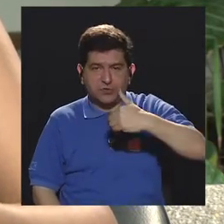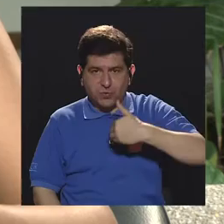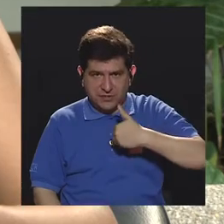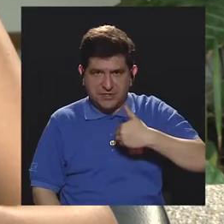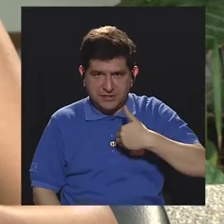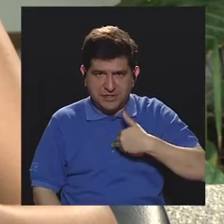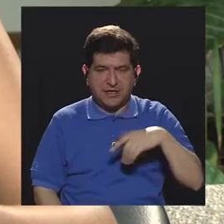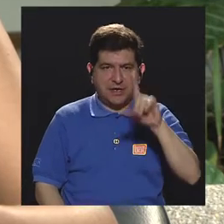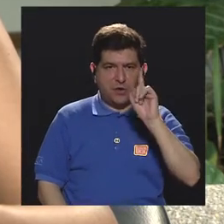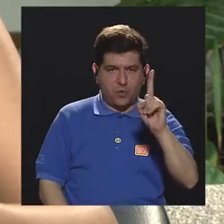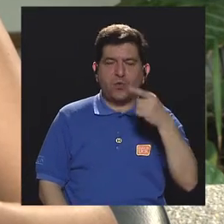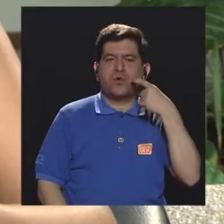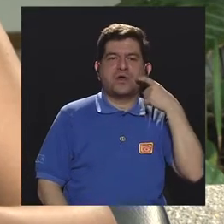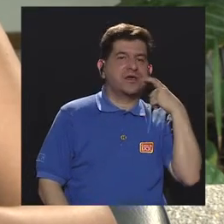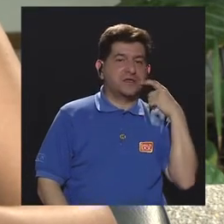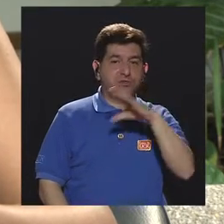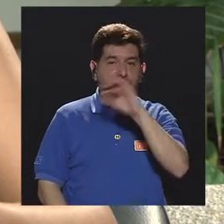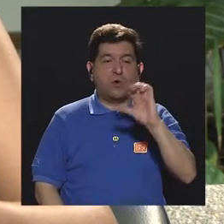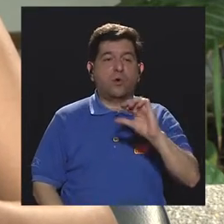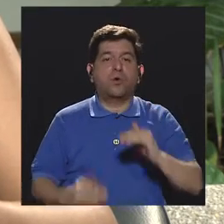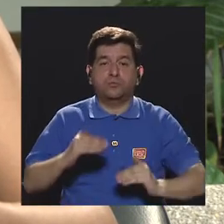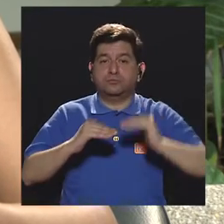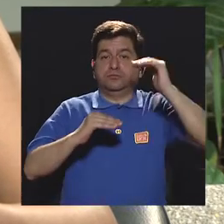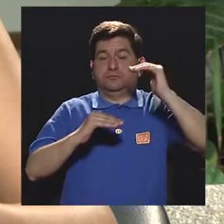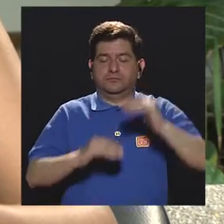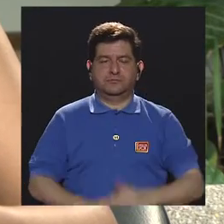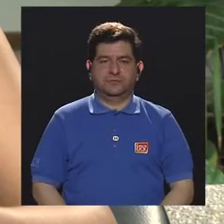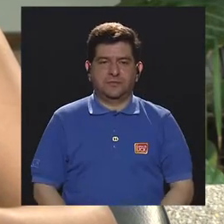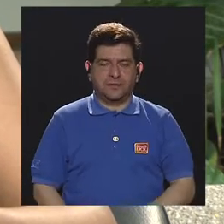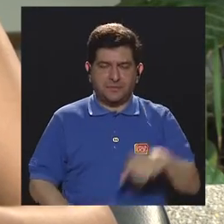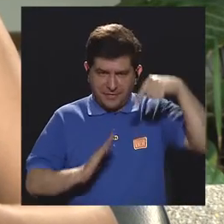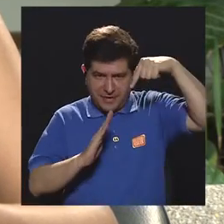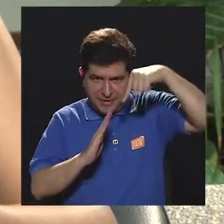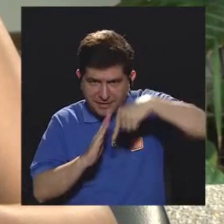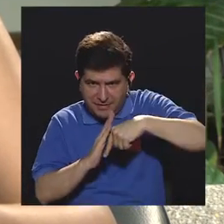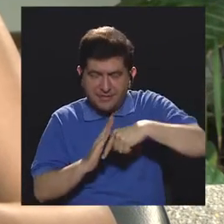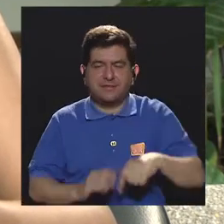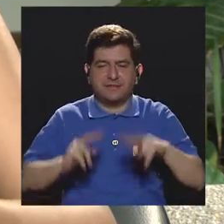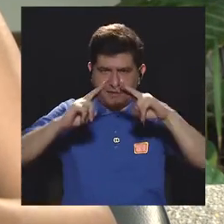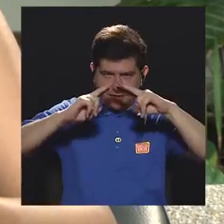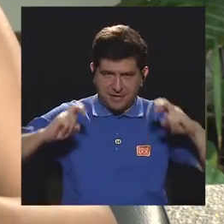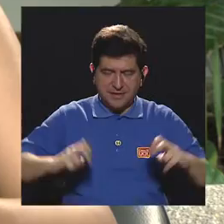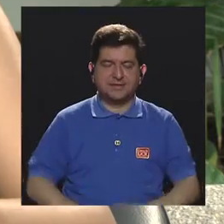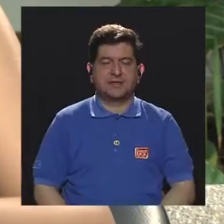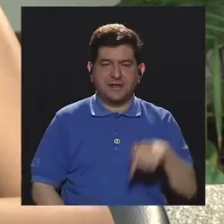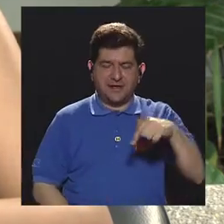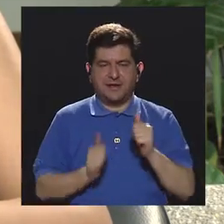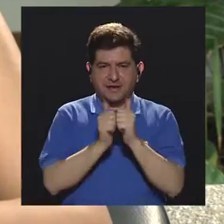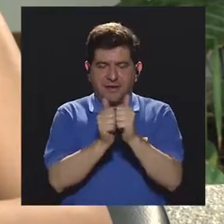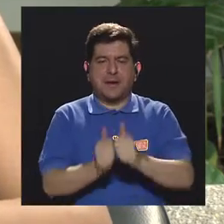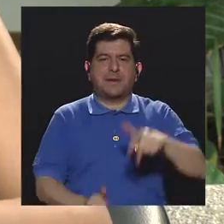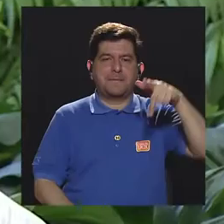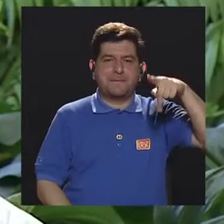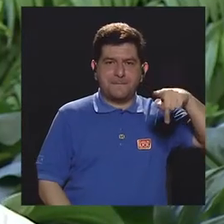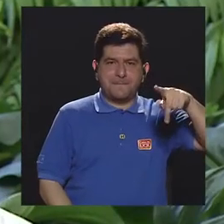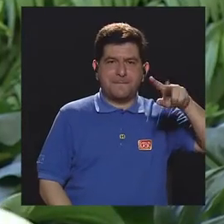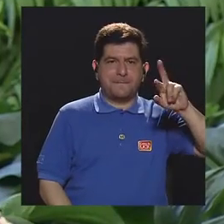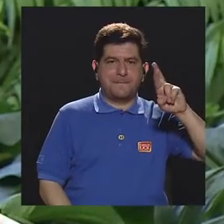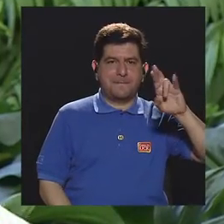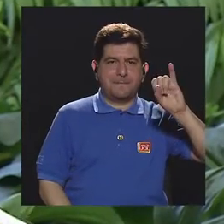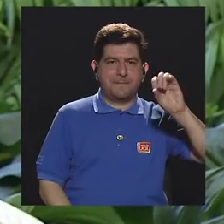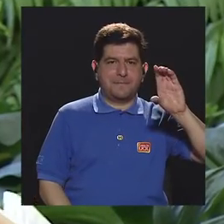tenemos una adicción y más. Para adentrarnos en este tema está con nosotros la señora Priscila